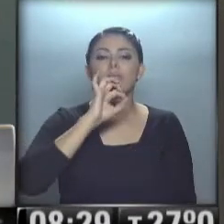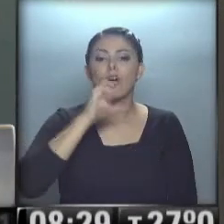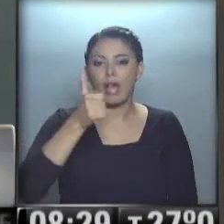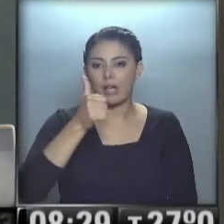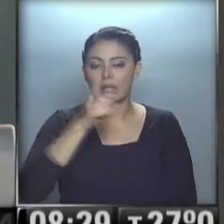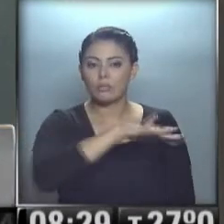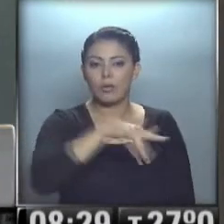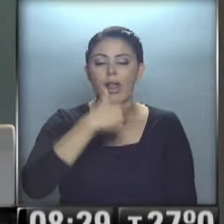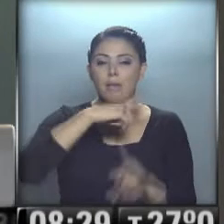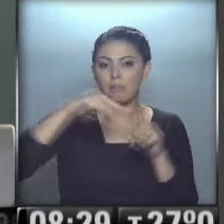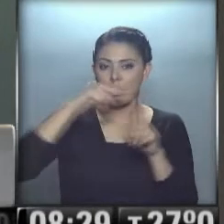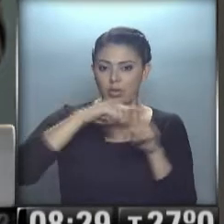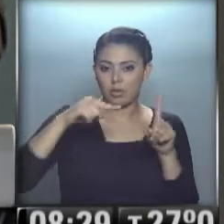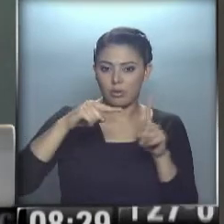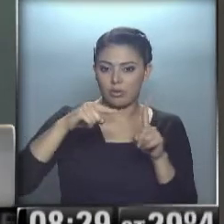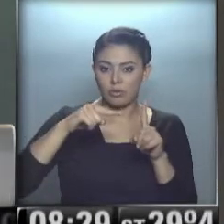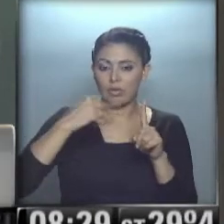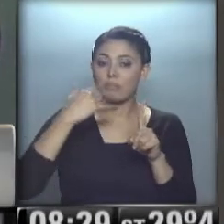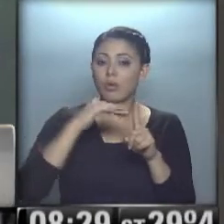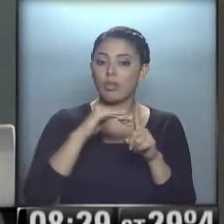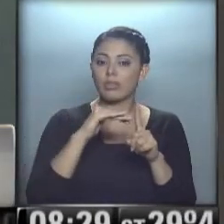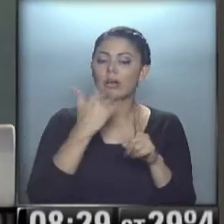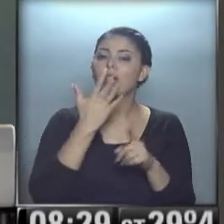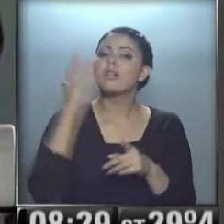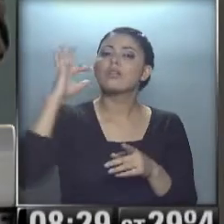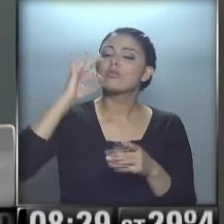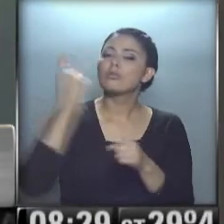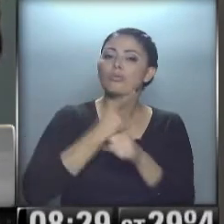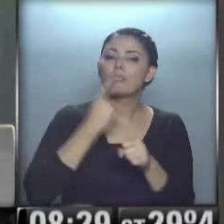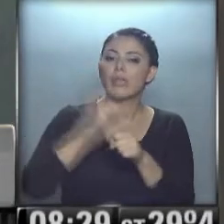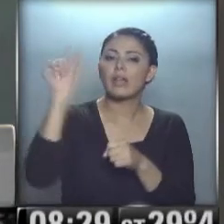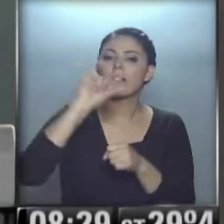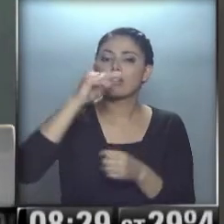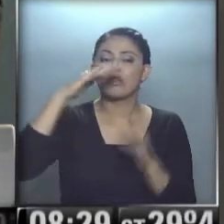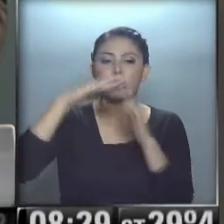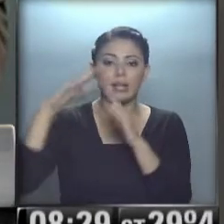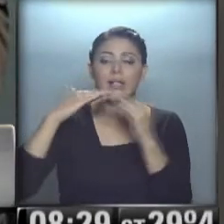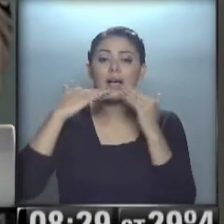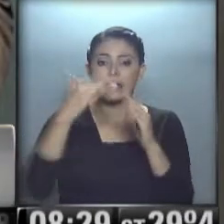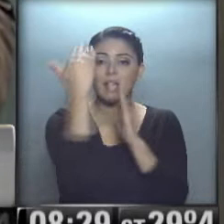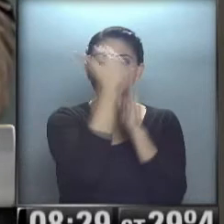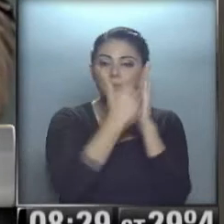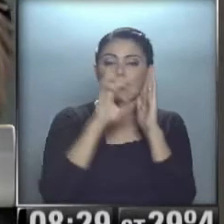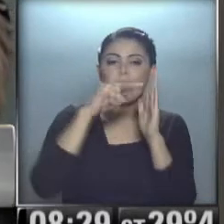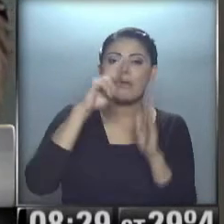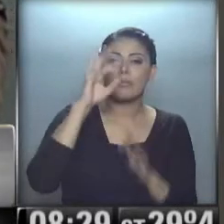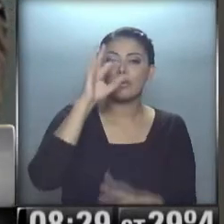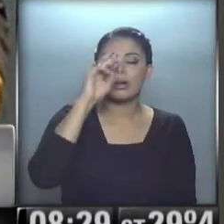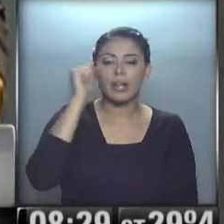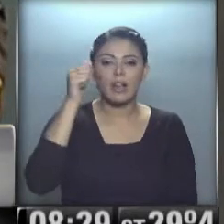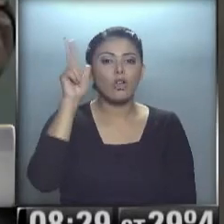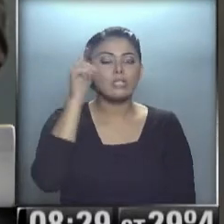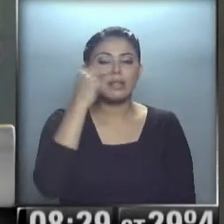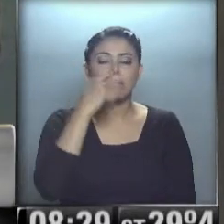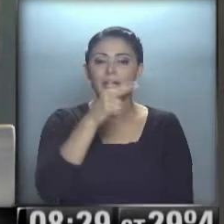los sectores medios con acceso insuficiente al crédito hipotecario. A través de Procrear estamos con 86.000 viviendas